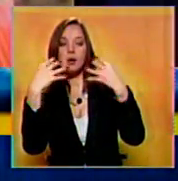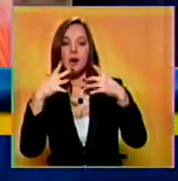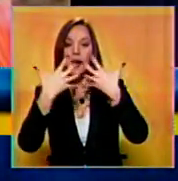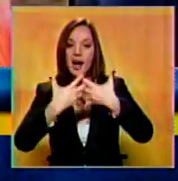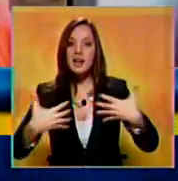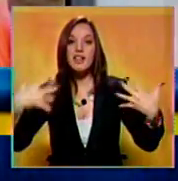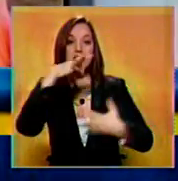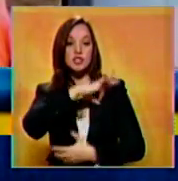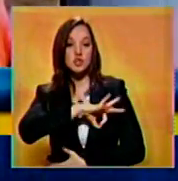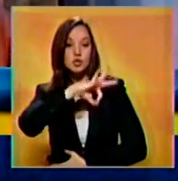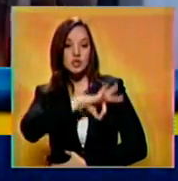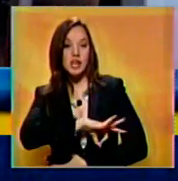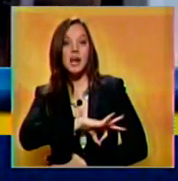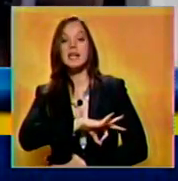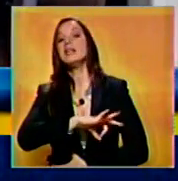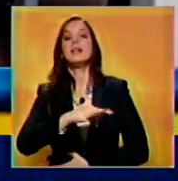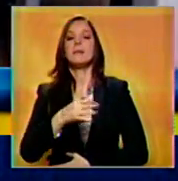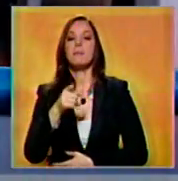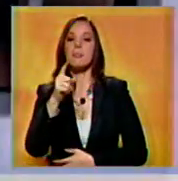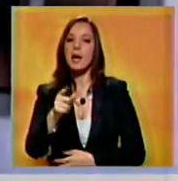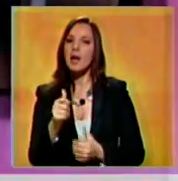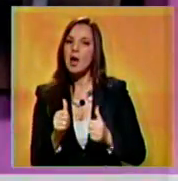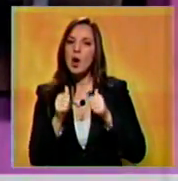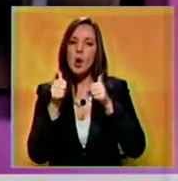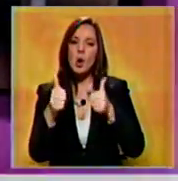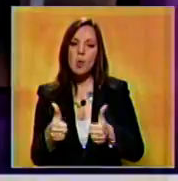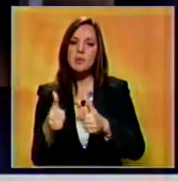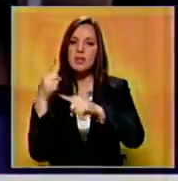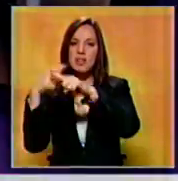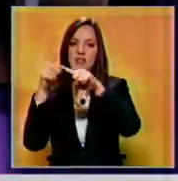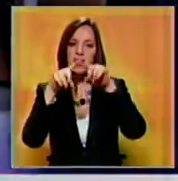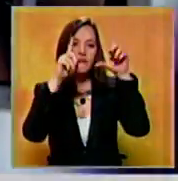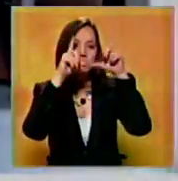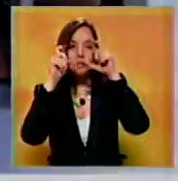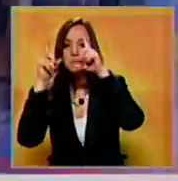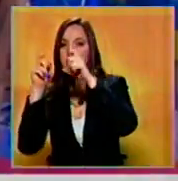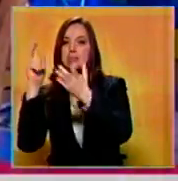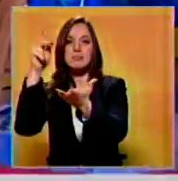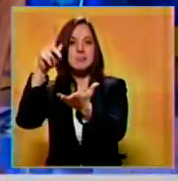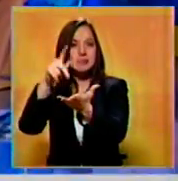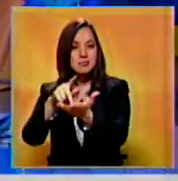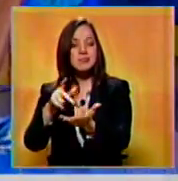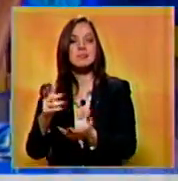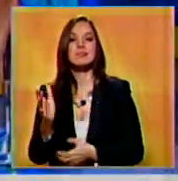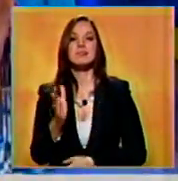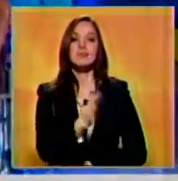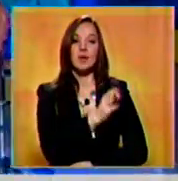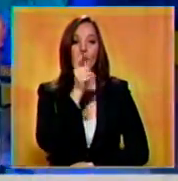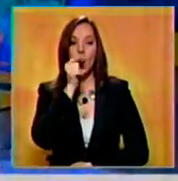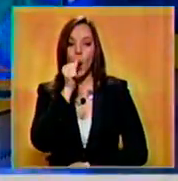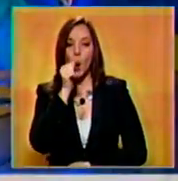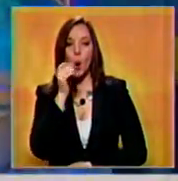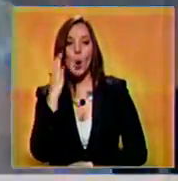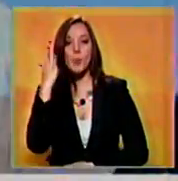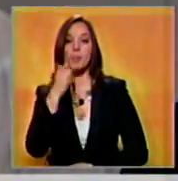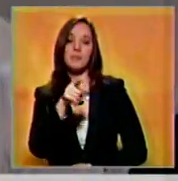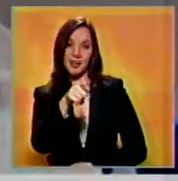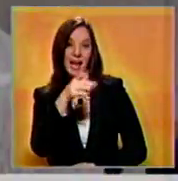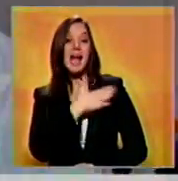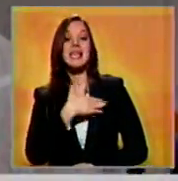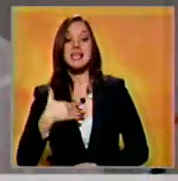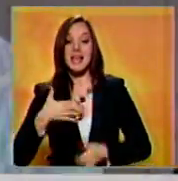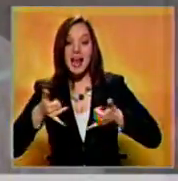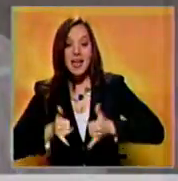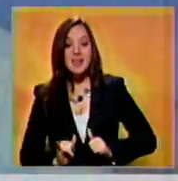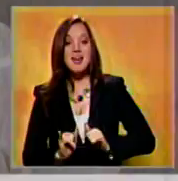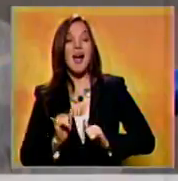sociales, en las que ya han empezado a circular varias fotografías de su llegada. Y Ricky Martin quiere una princesa. Aunque el